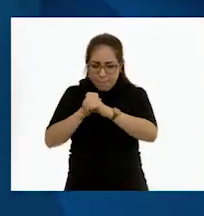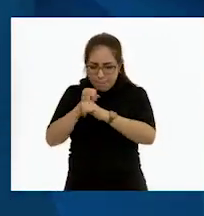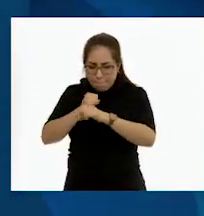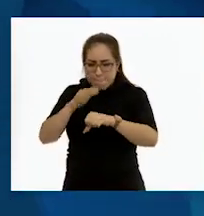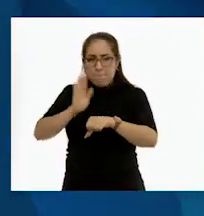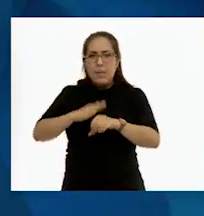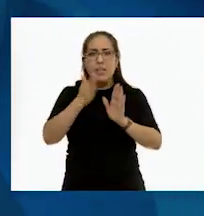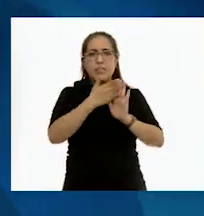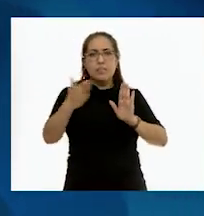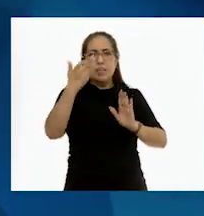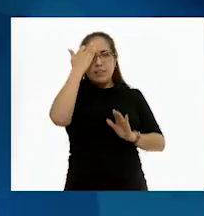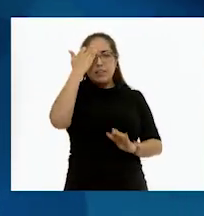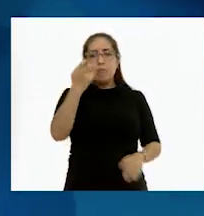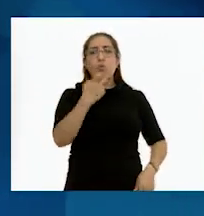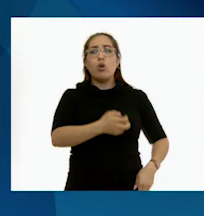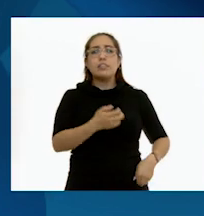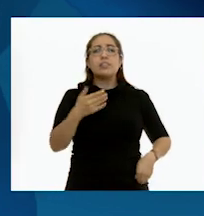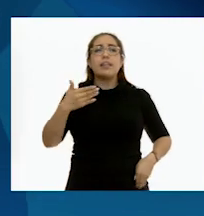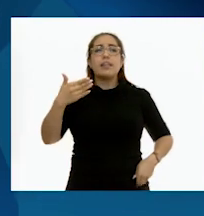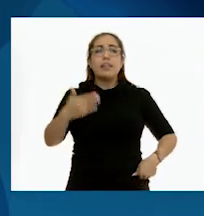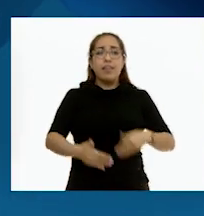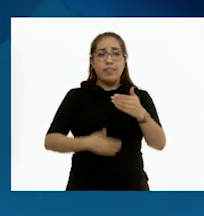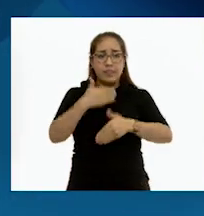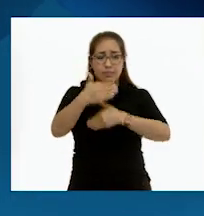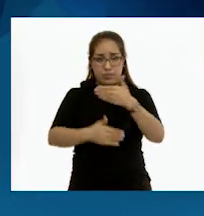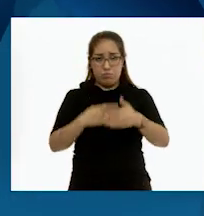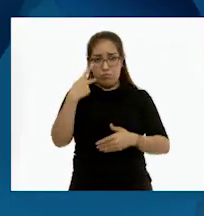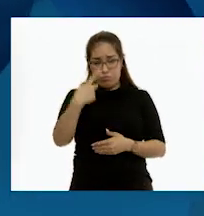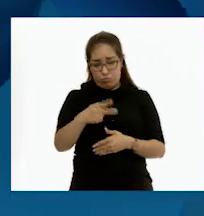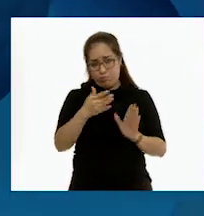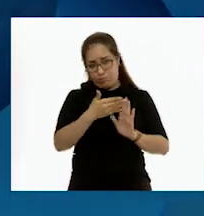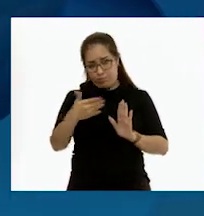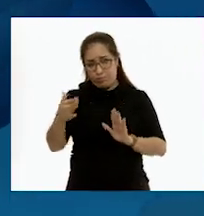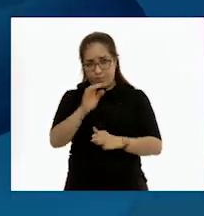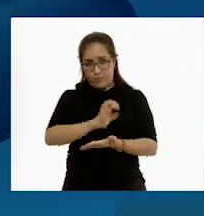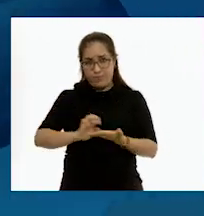época y lugar en que se desarrolla la puesta en escena.